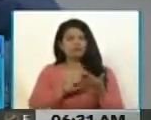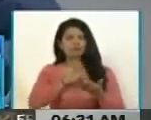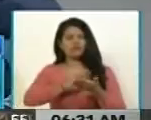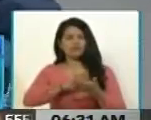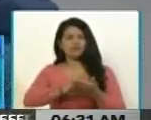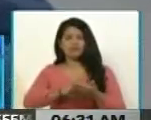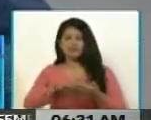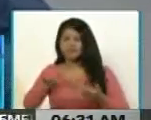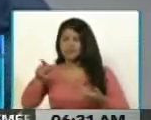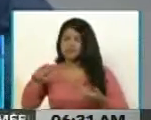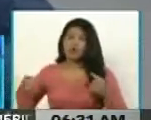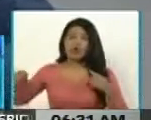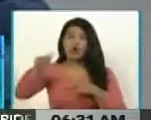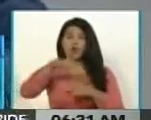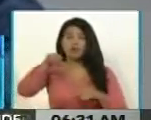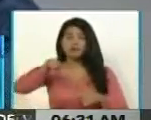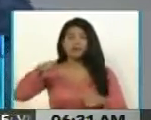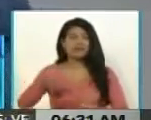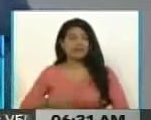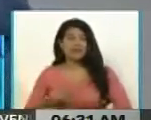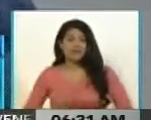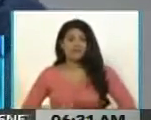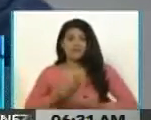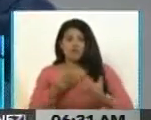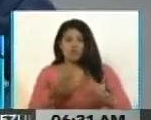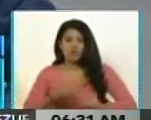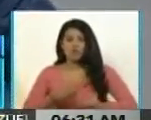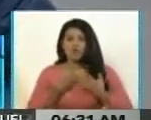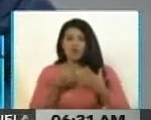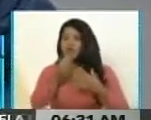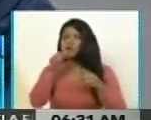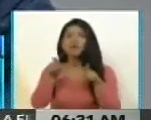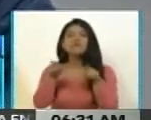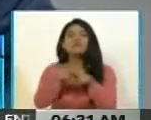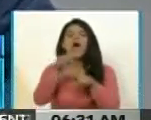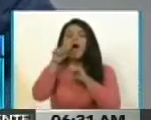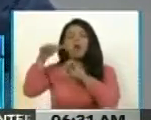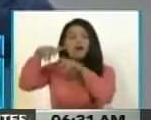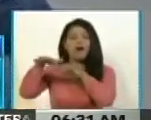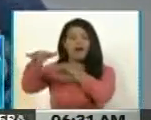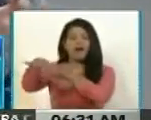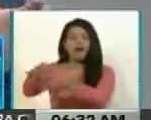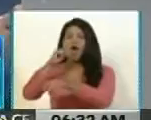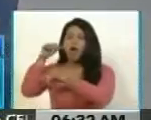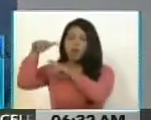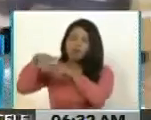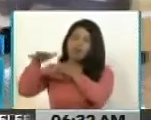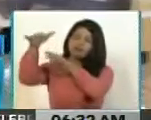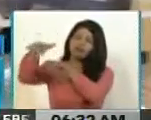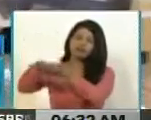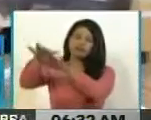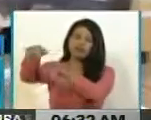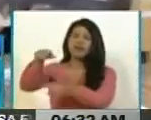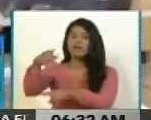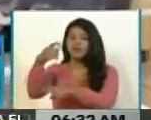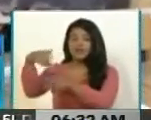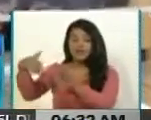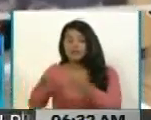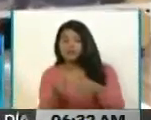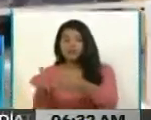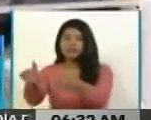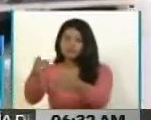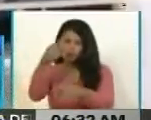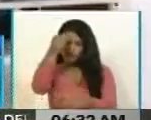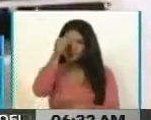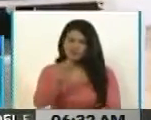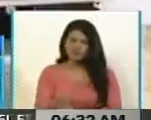río que está andando, que viene fluyendo y que de alguna manera hay que encauzarlo? Yo creo